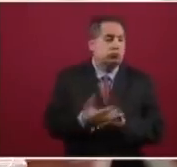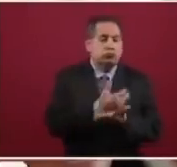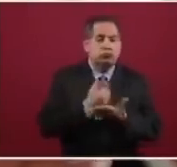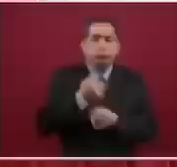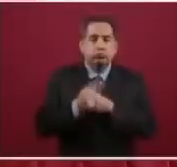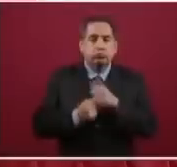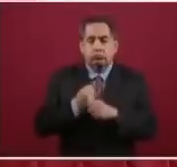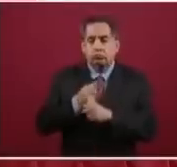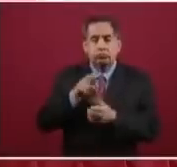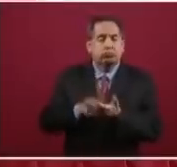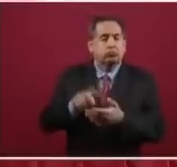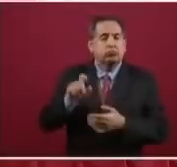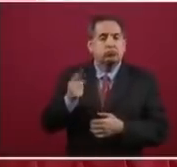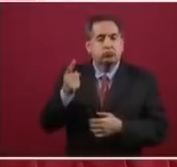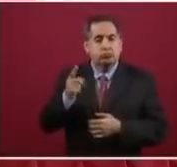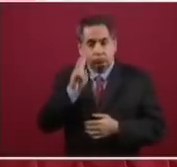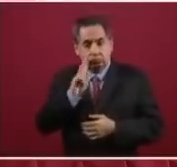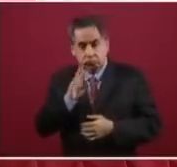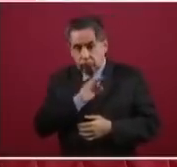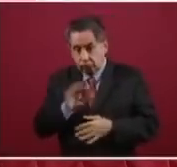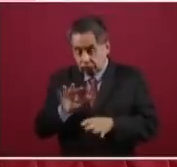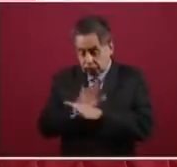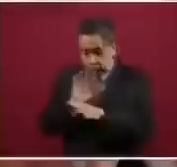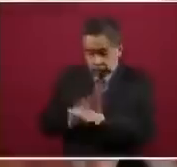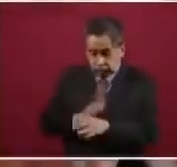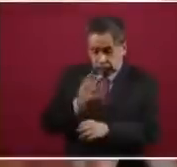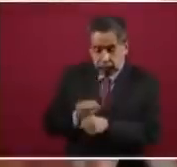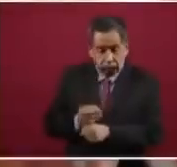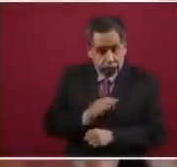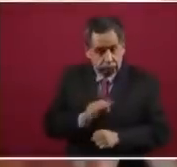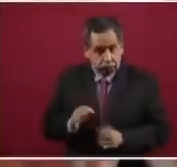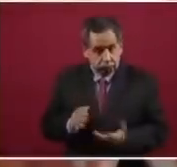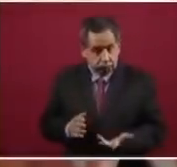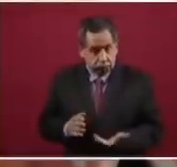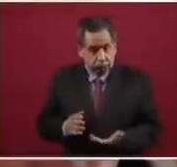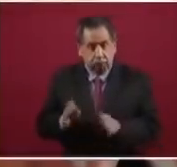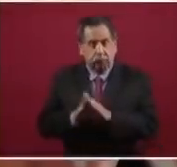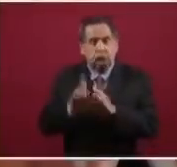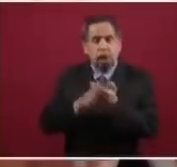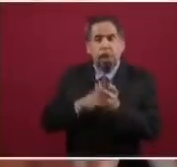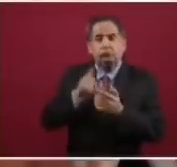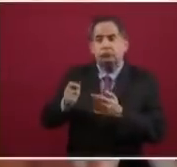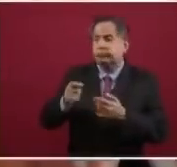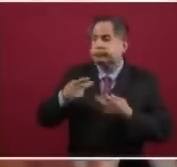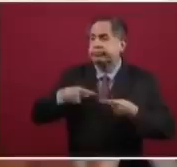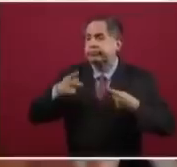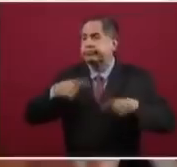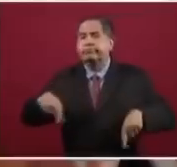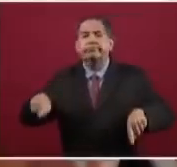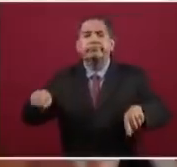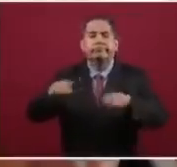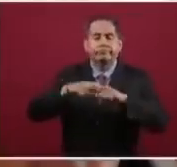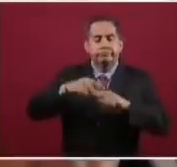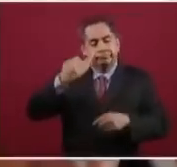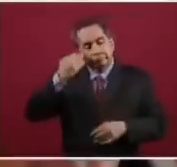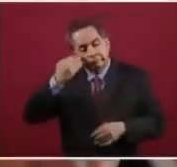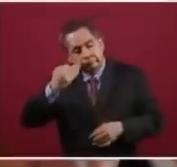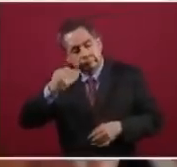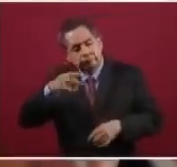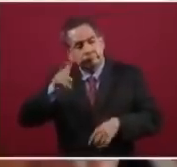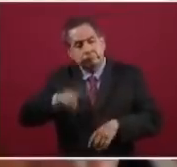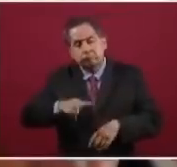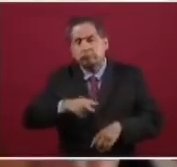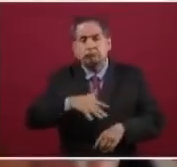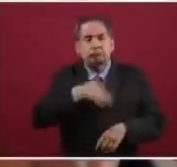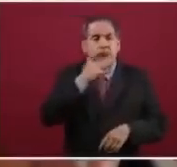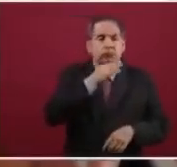2021 podrían ser modificados una vez que la ciudadanía haya constatado que no hay